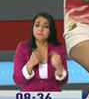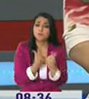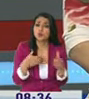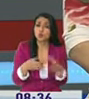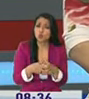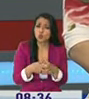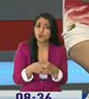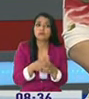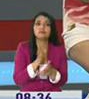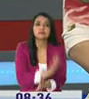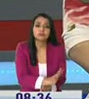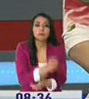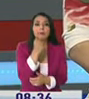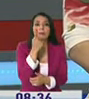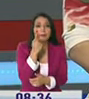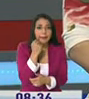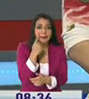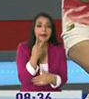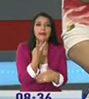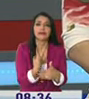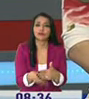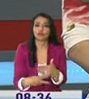estaría conformada por padre e hijos.